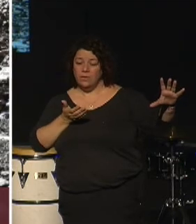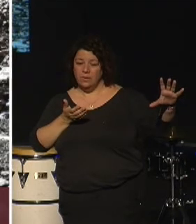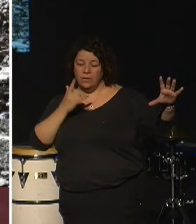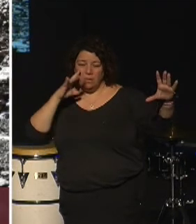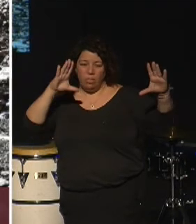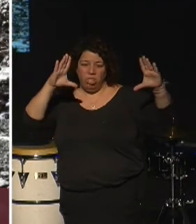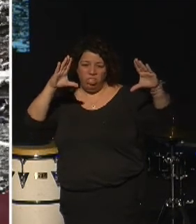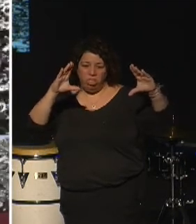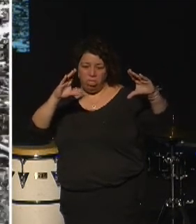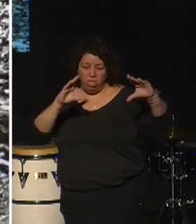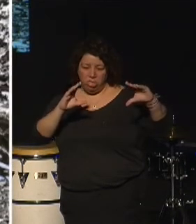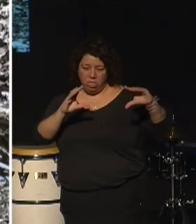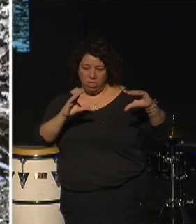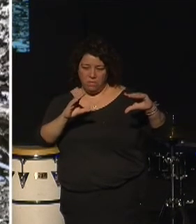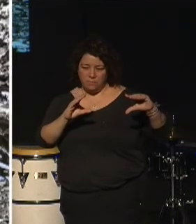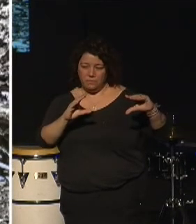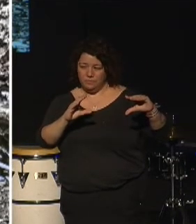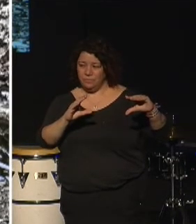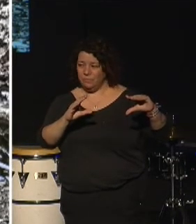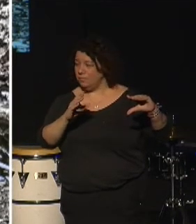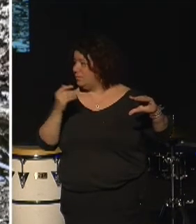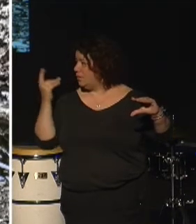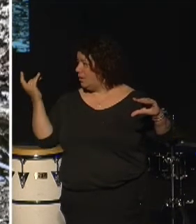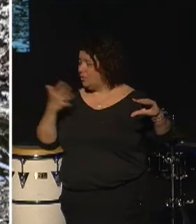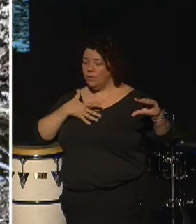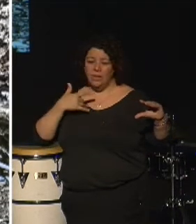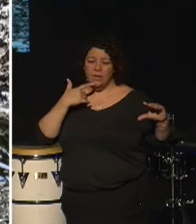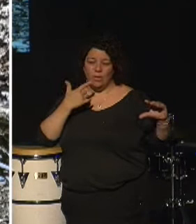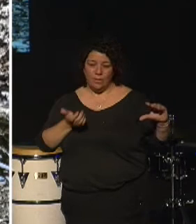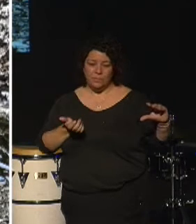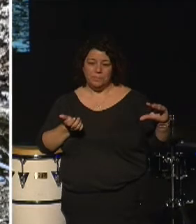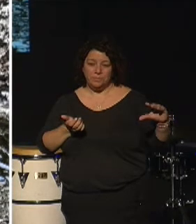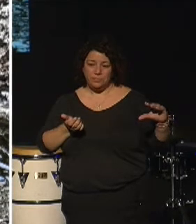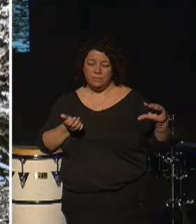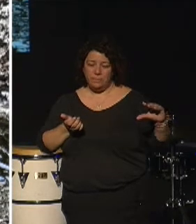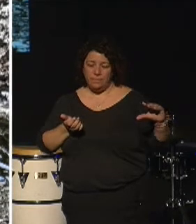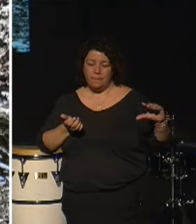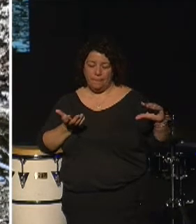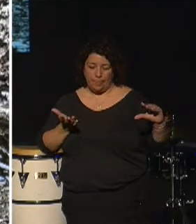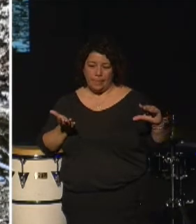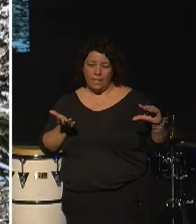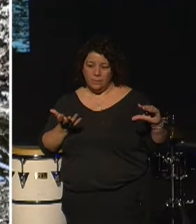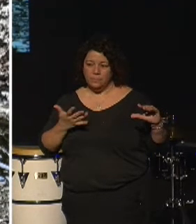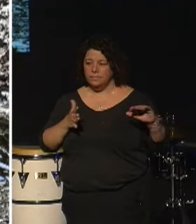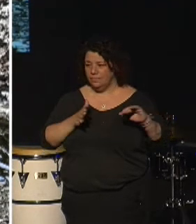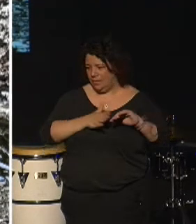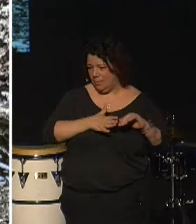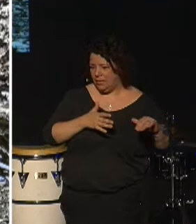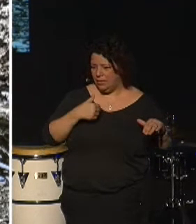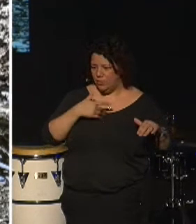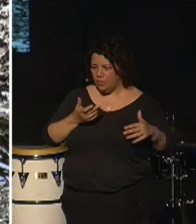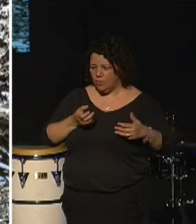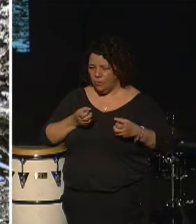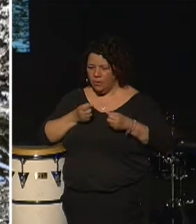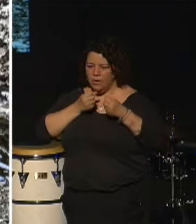estaba cayendo. Con esto, ¿qué os quiero decir? Aparte de informaros de, bueno, ya sabemos la